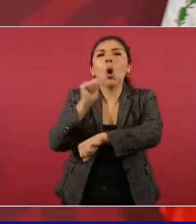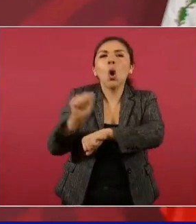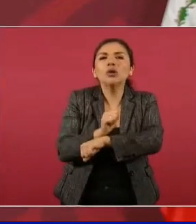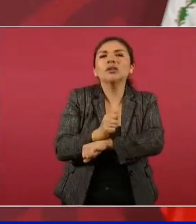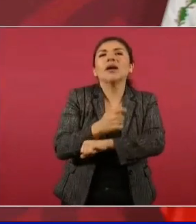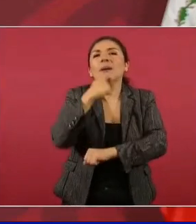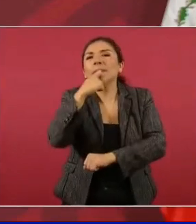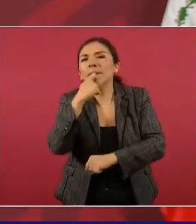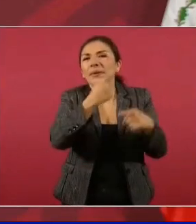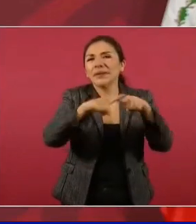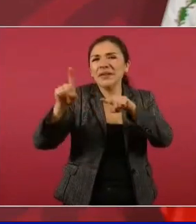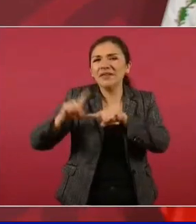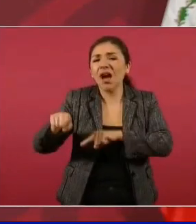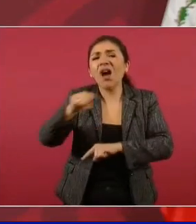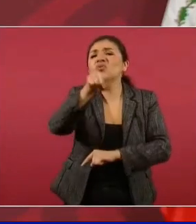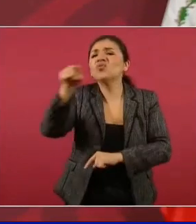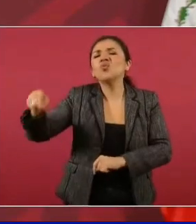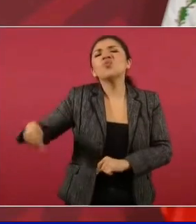a los franeleros,